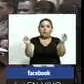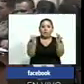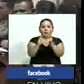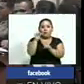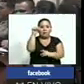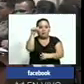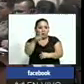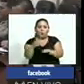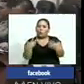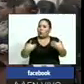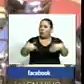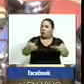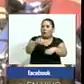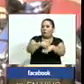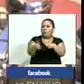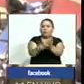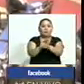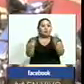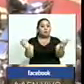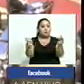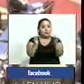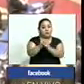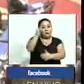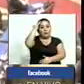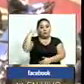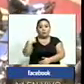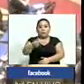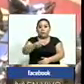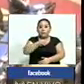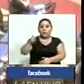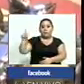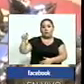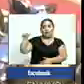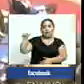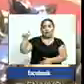desarrollo de la plenaria ordinaria. Tatiana Funes, Noticiero Hechos.